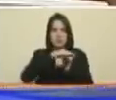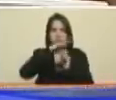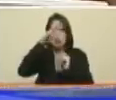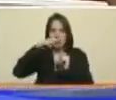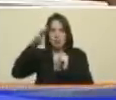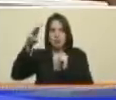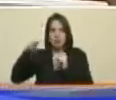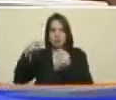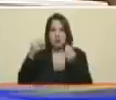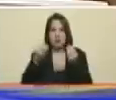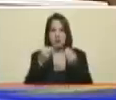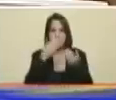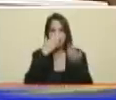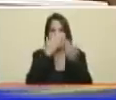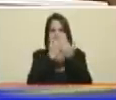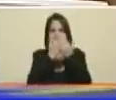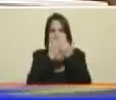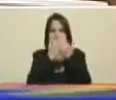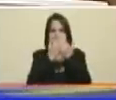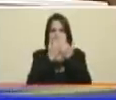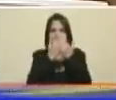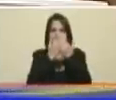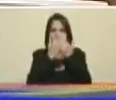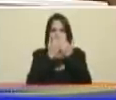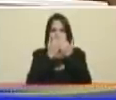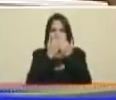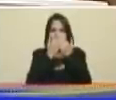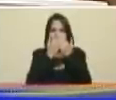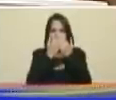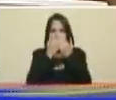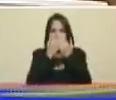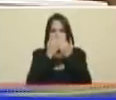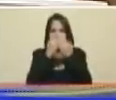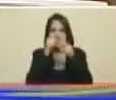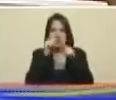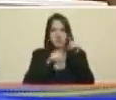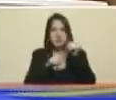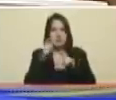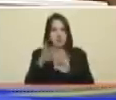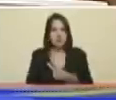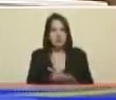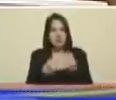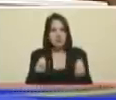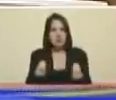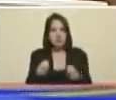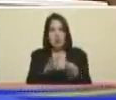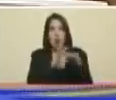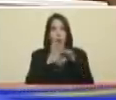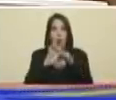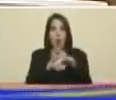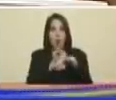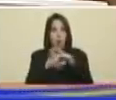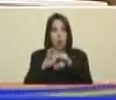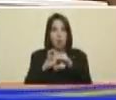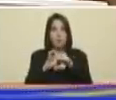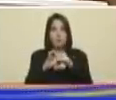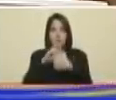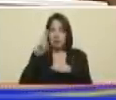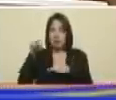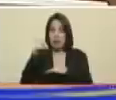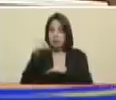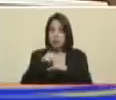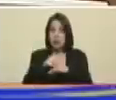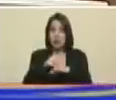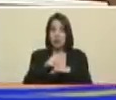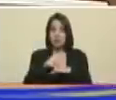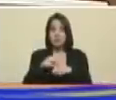Nacional, del Frente Sandinista de Liberación Nacional y de la Unión Nacional Revolucionaria